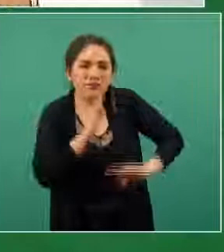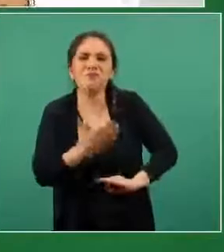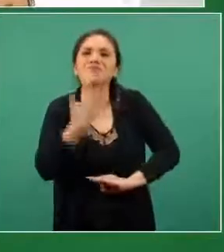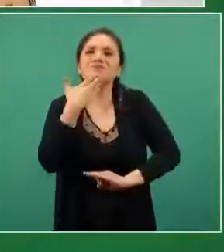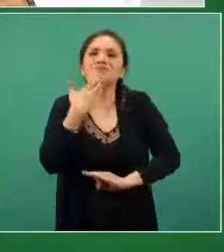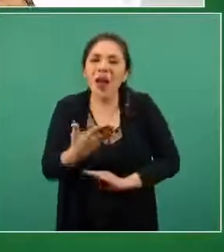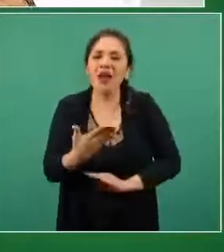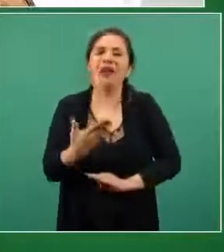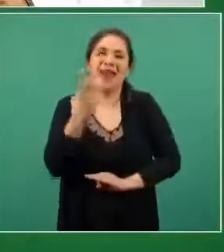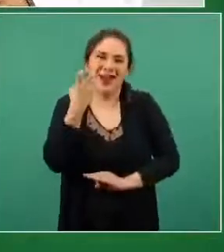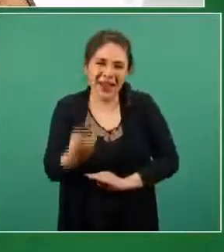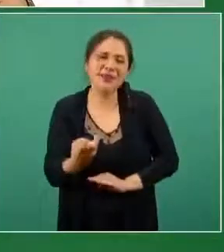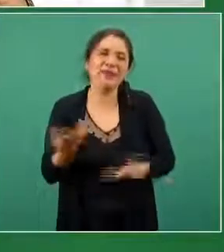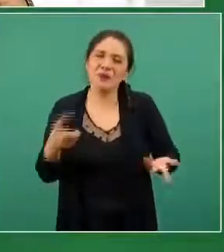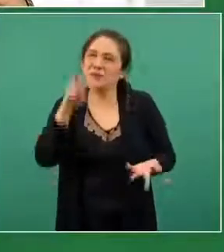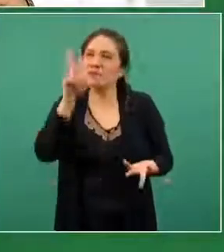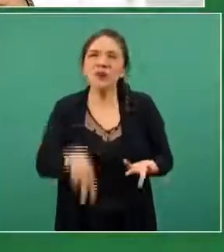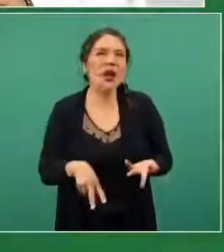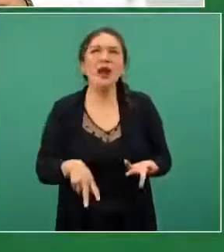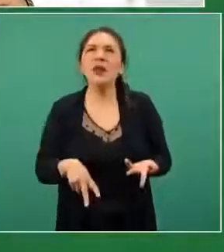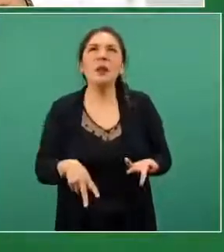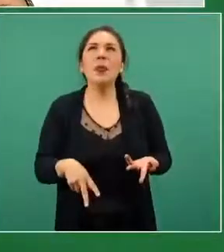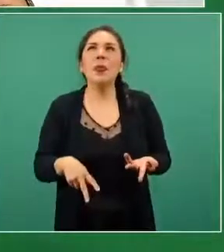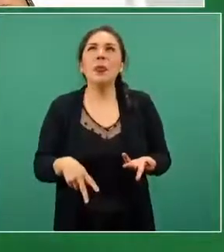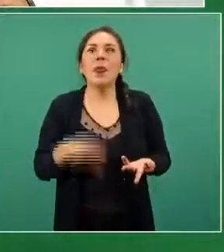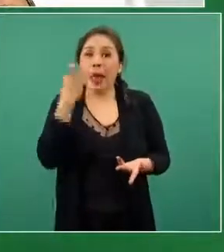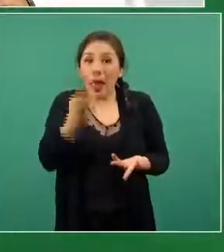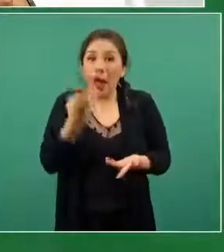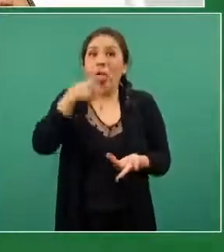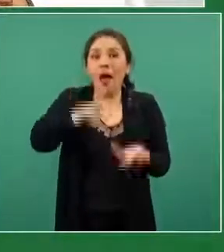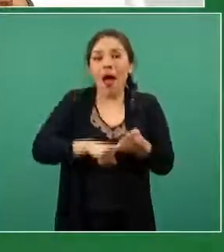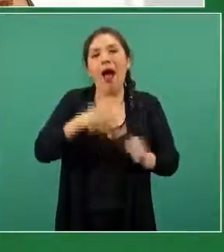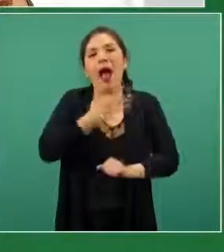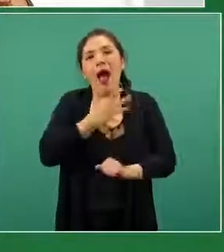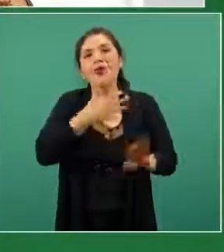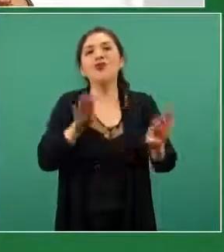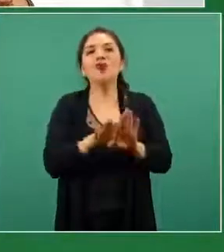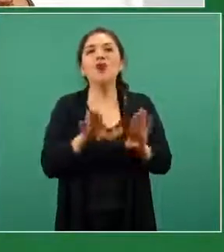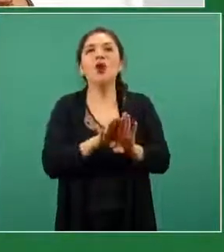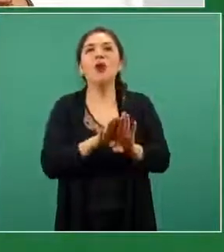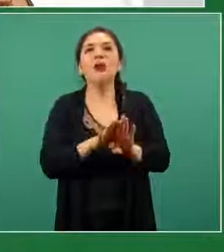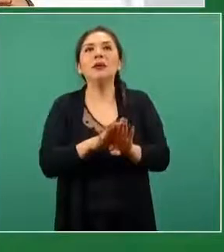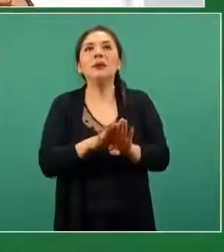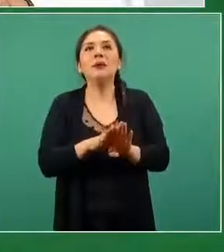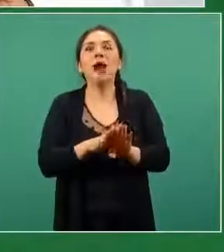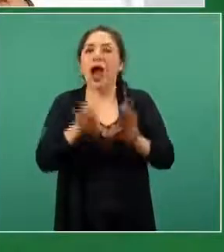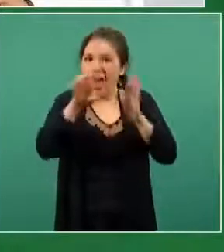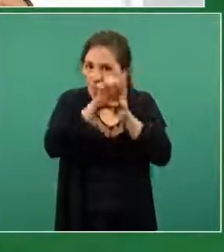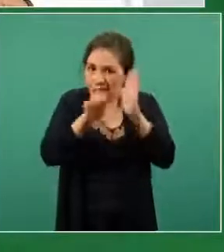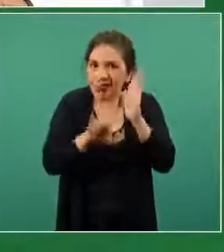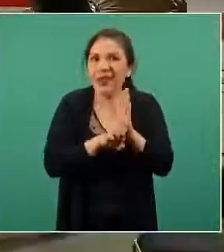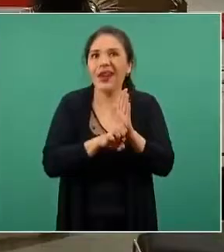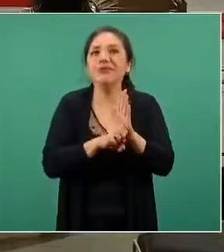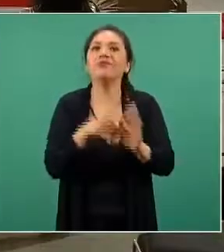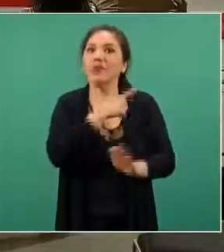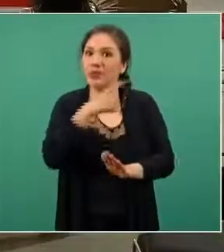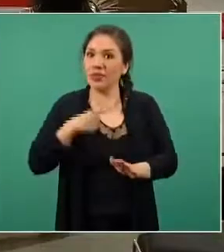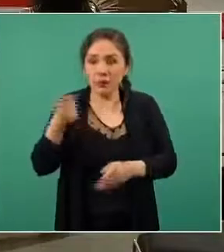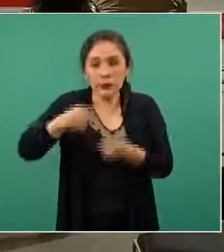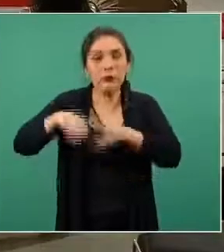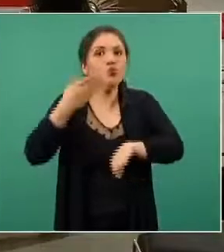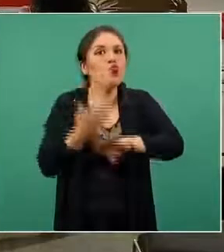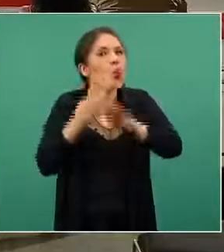mejor forma tratado. Lógicamente esto tiene implicaciones de éticas en donde tenemos que ser